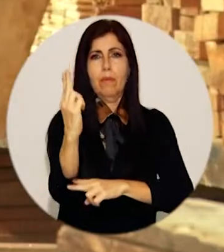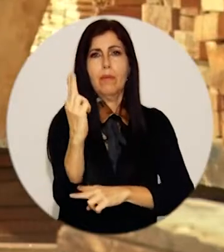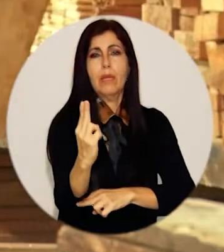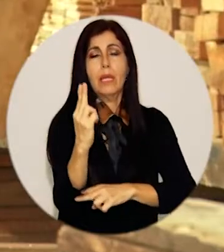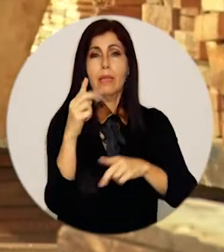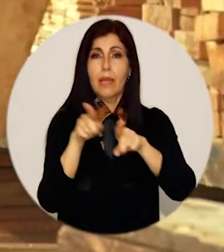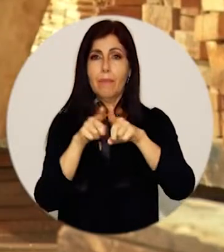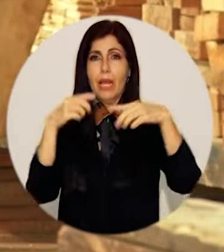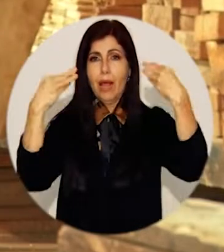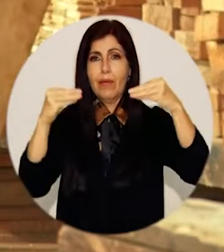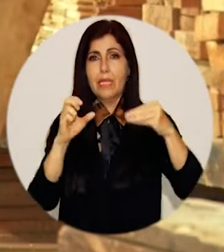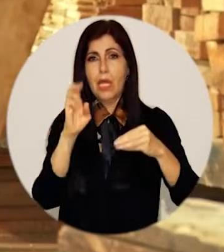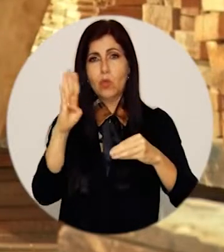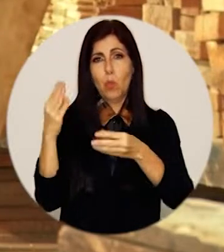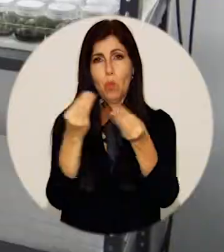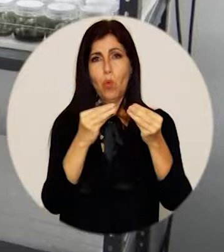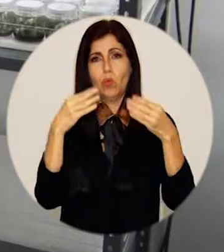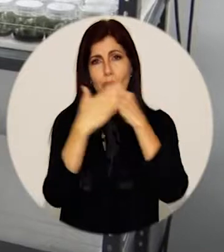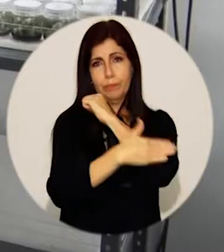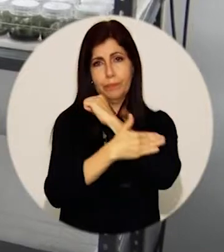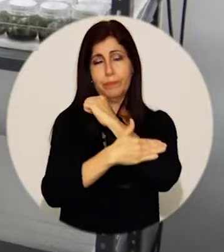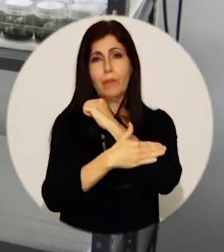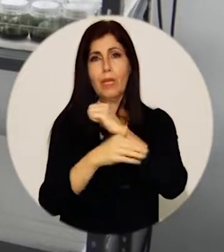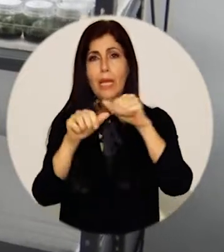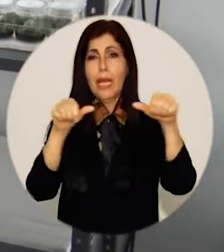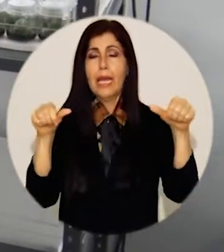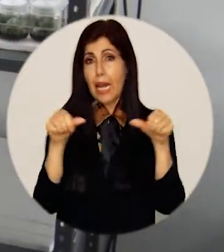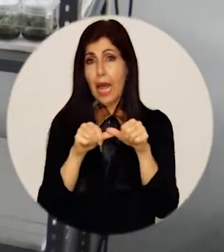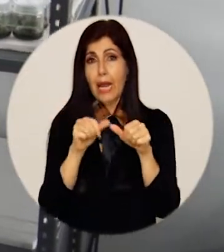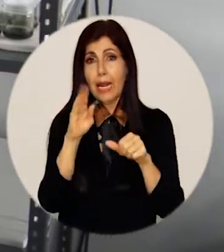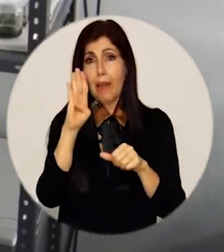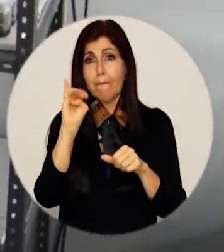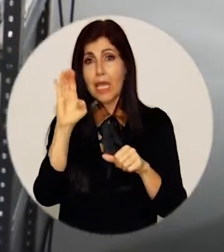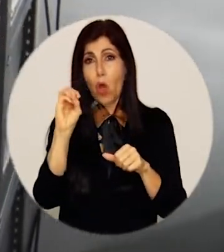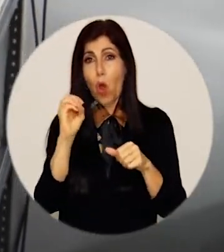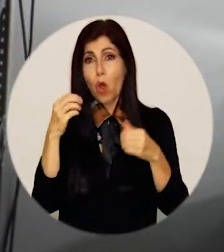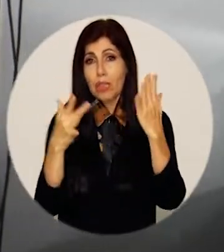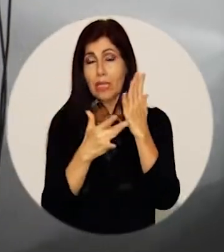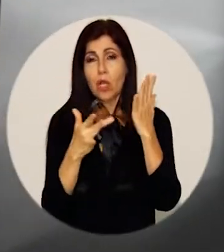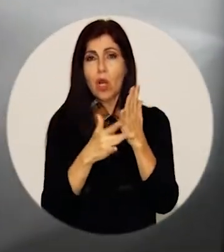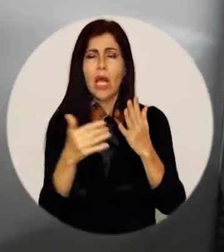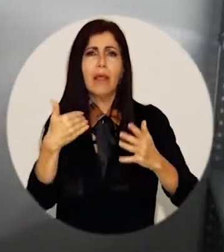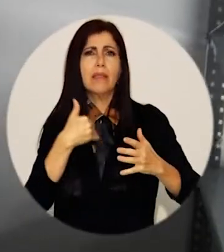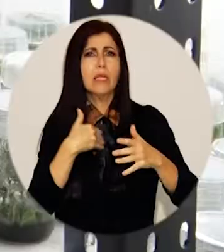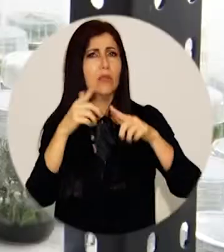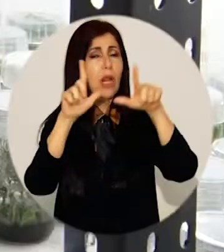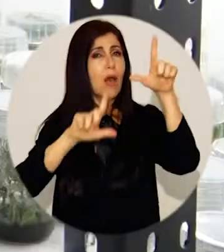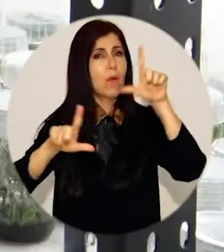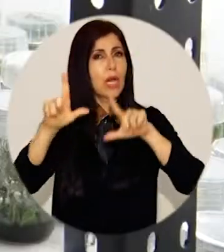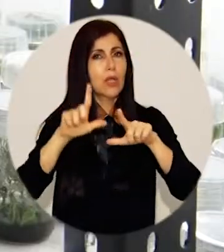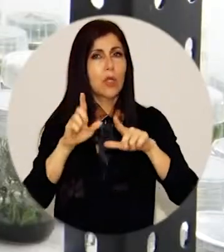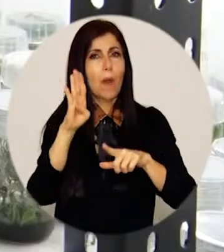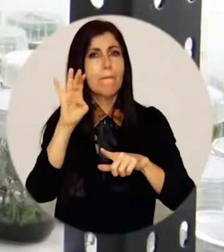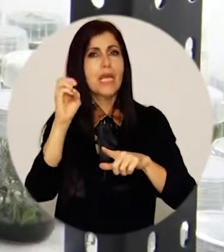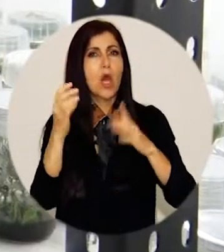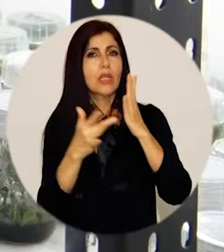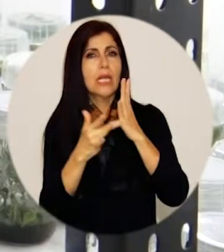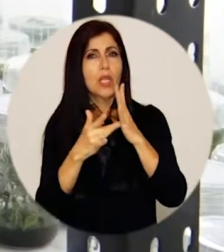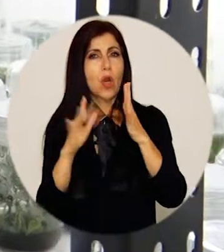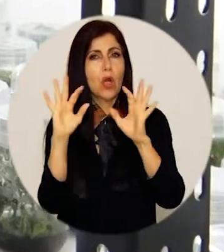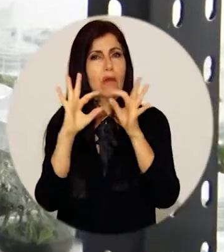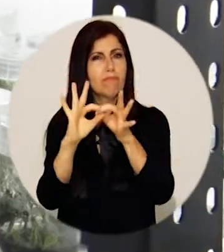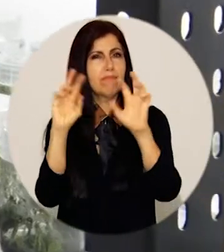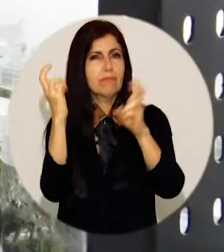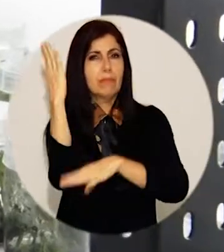venta de subproductos de la madera. En el área de biotecnología, se cuenta con un laboratorio de biotecnología